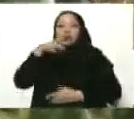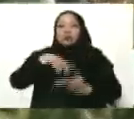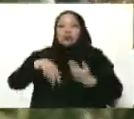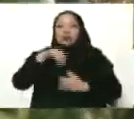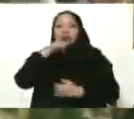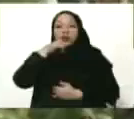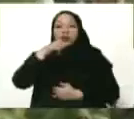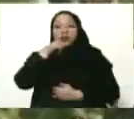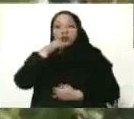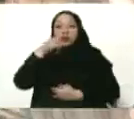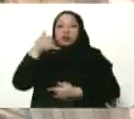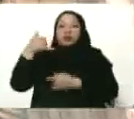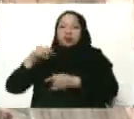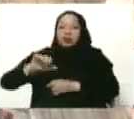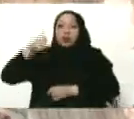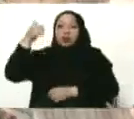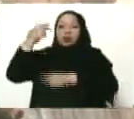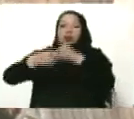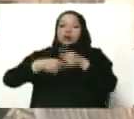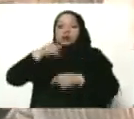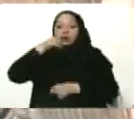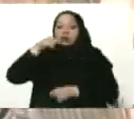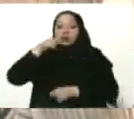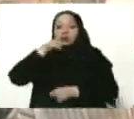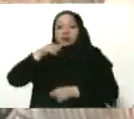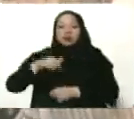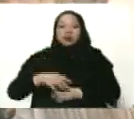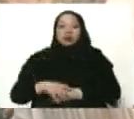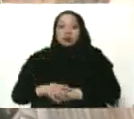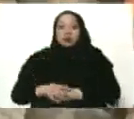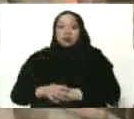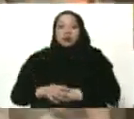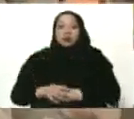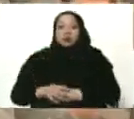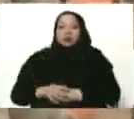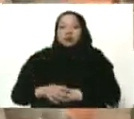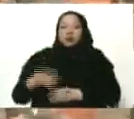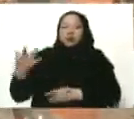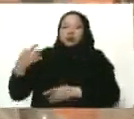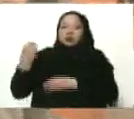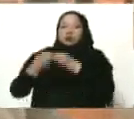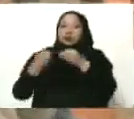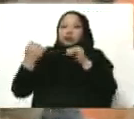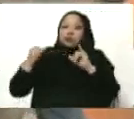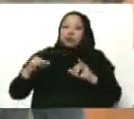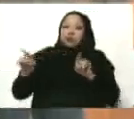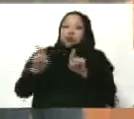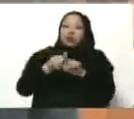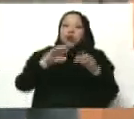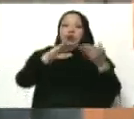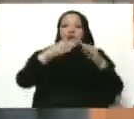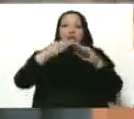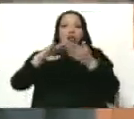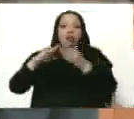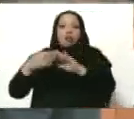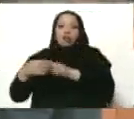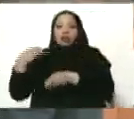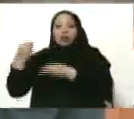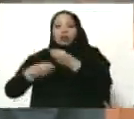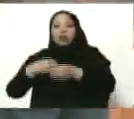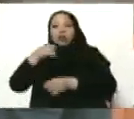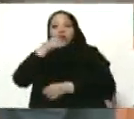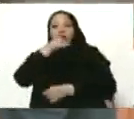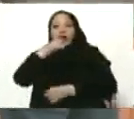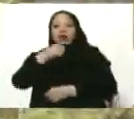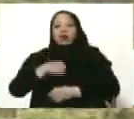en las partes altas del Guarara Repano. Y esto aquí es una quebrada que es denominada como la garganta del Guarara